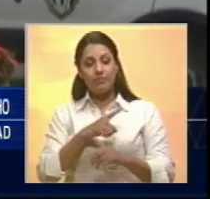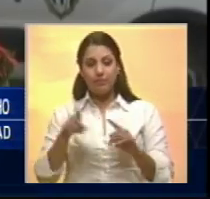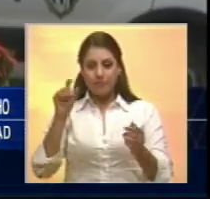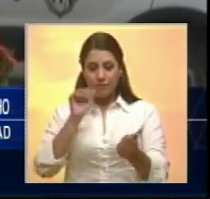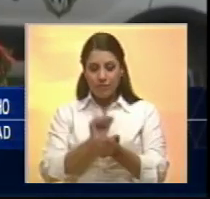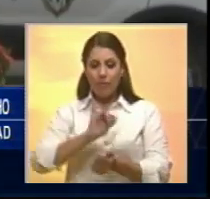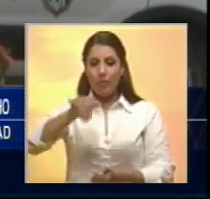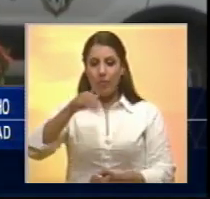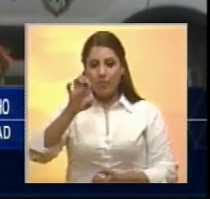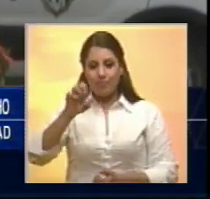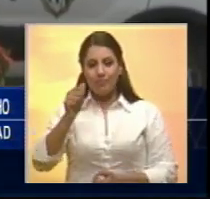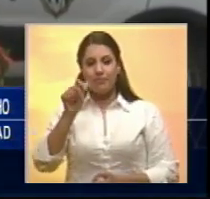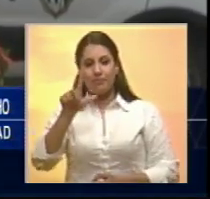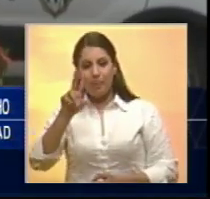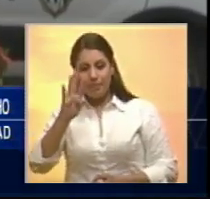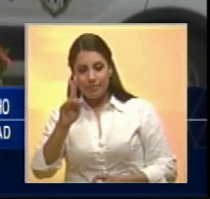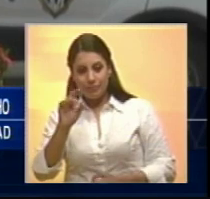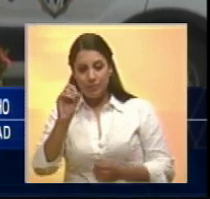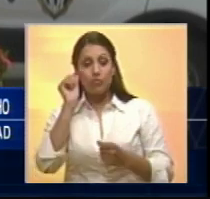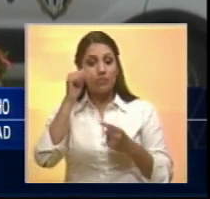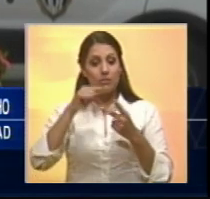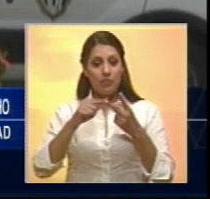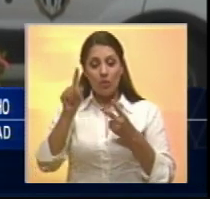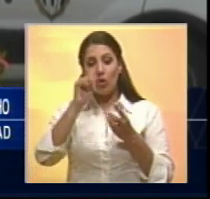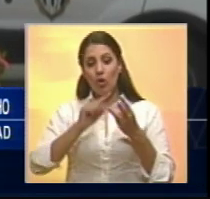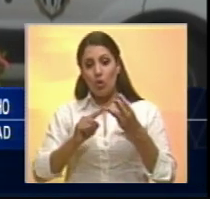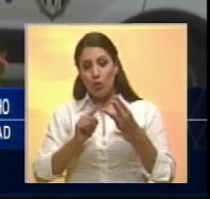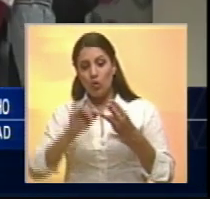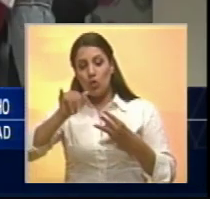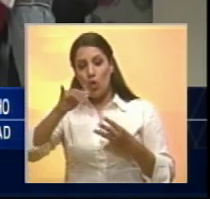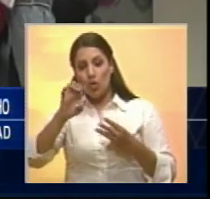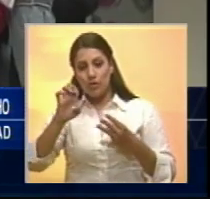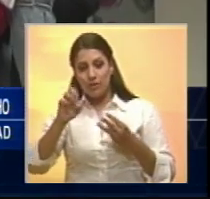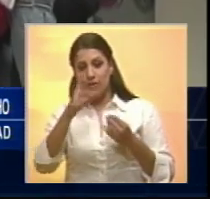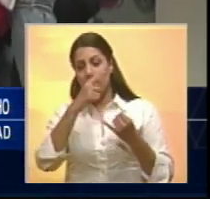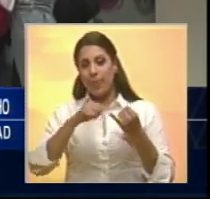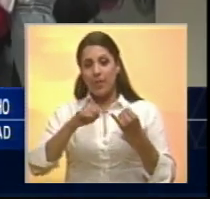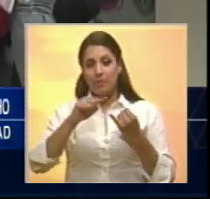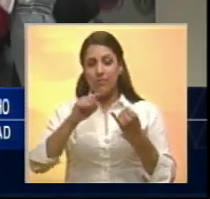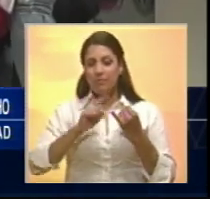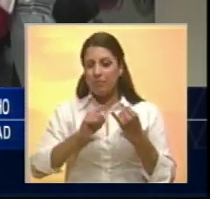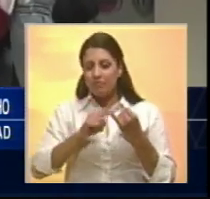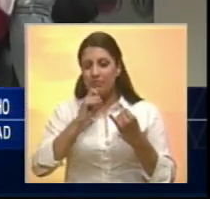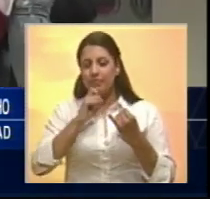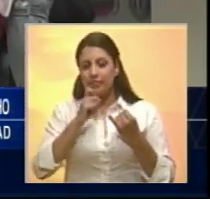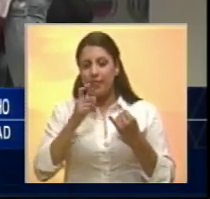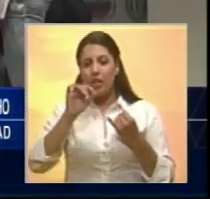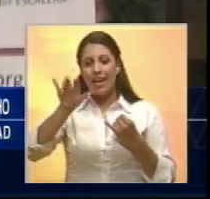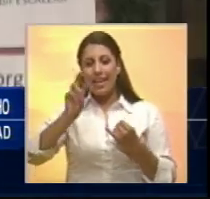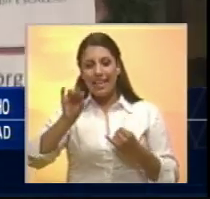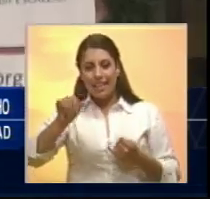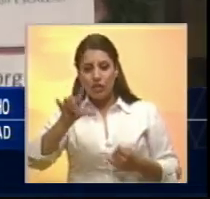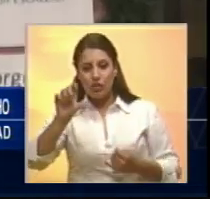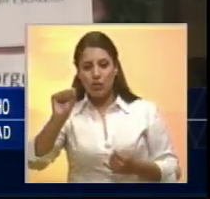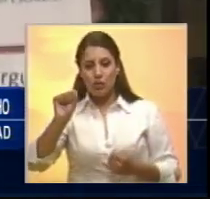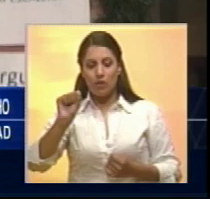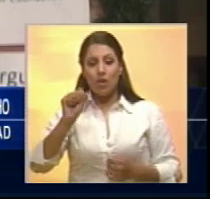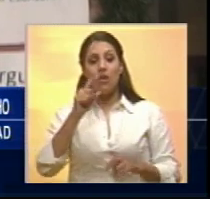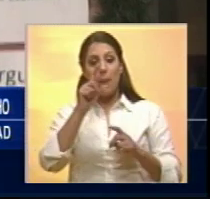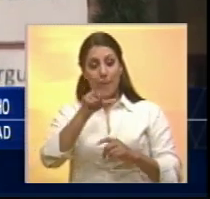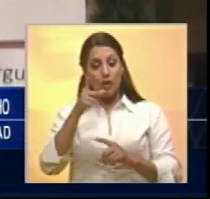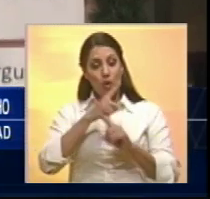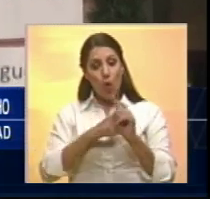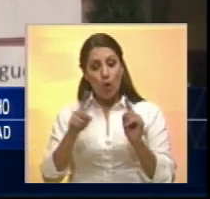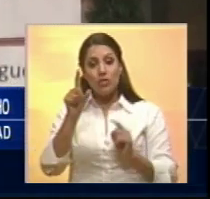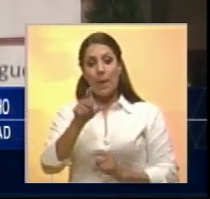detenidos José Alberto García Moreno, Marisol Coromoto Romero, José Ramón Linares y Gilson José Azuaje. Otro